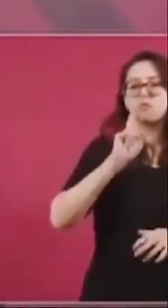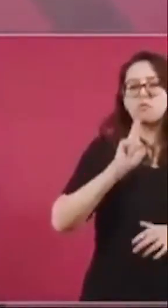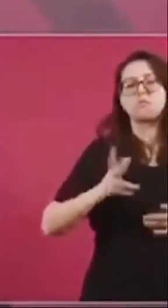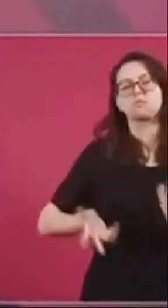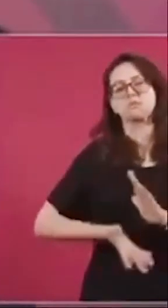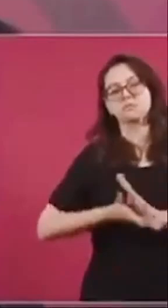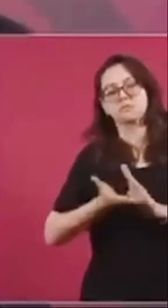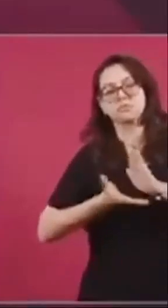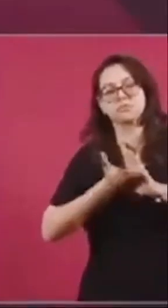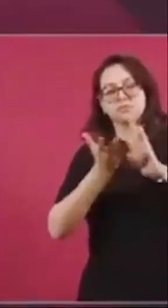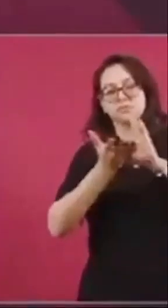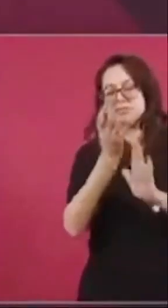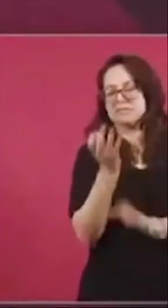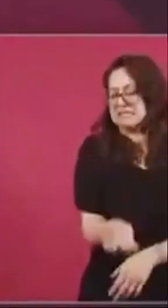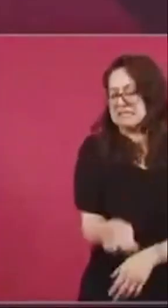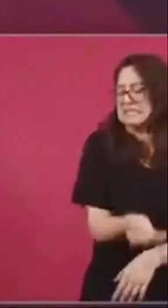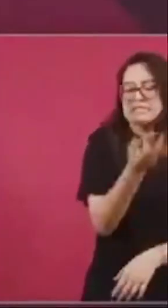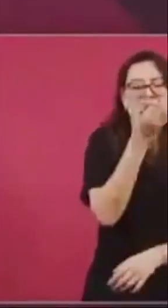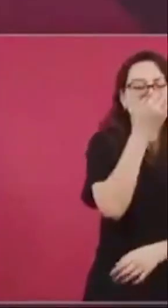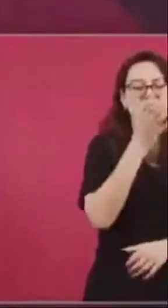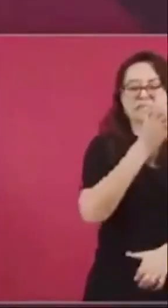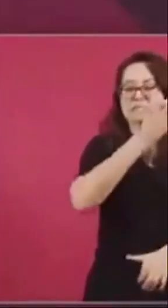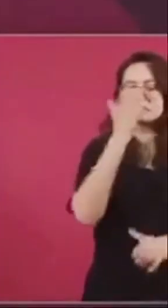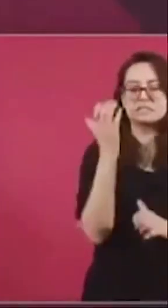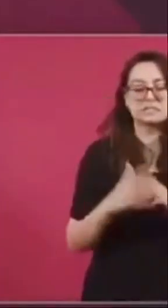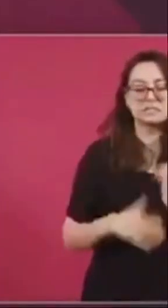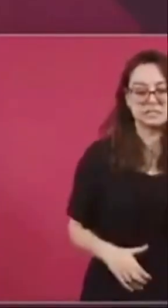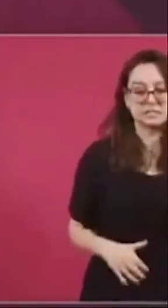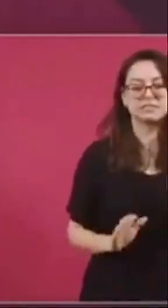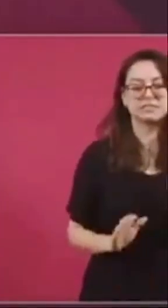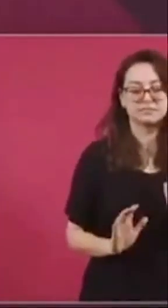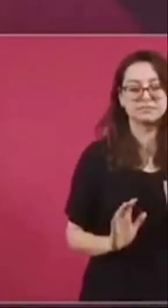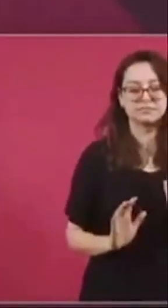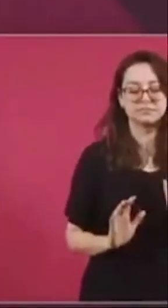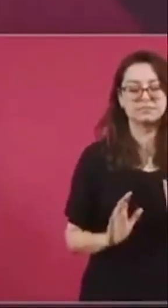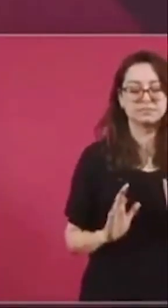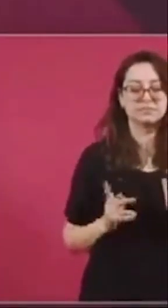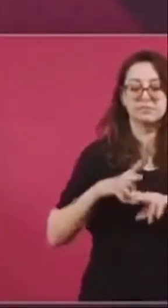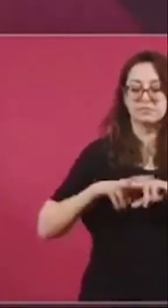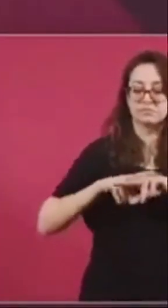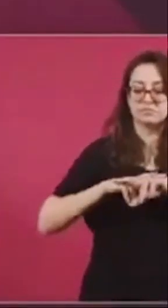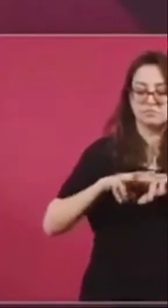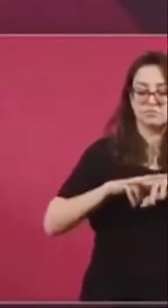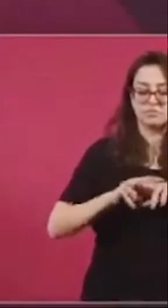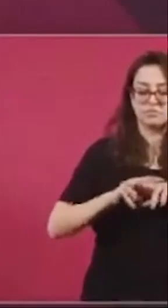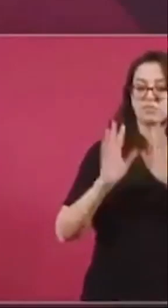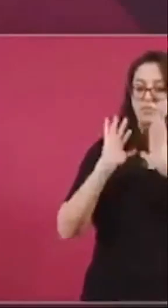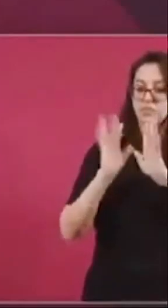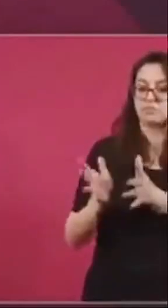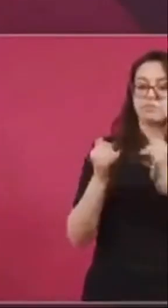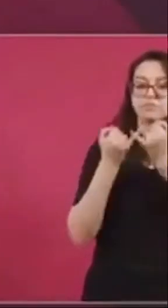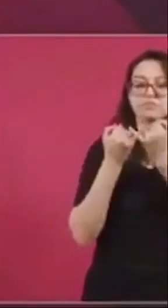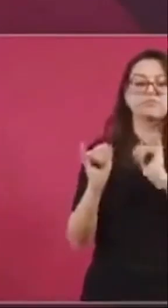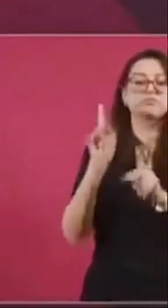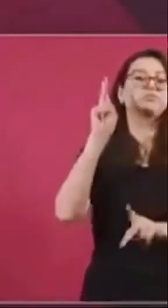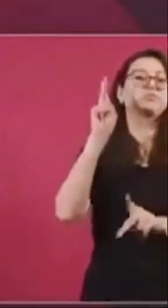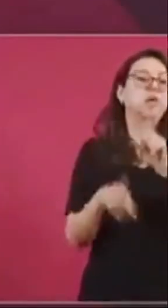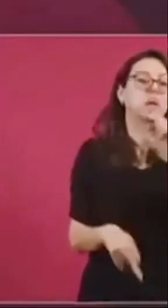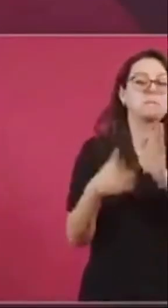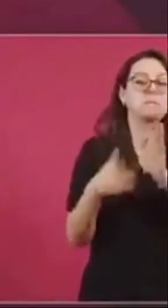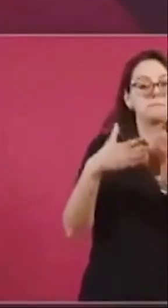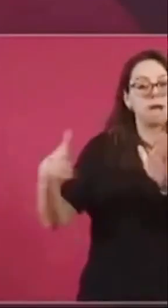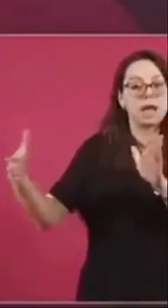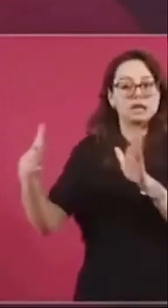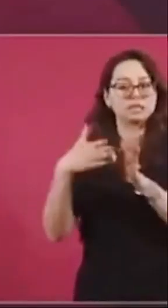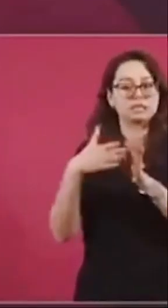obras. Pero a ver, te pregunto yo en Sonora, que es un estado donde quieren mucho al presidente. Él va a un evento a Hermosillo a supervisar una obra.